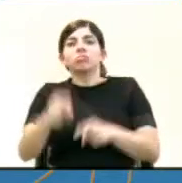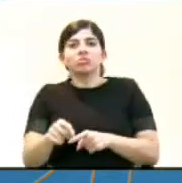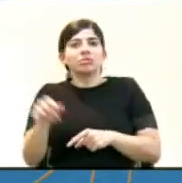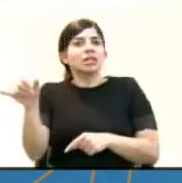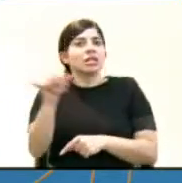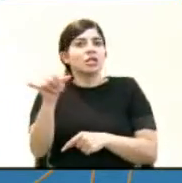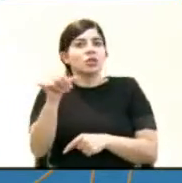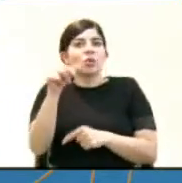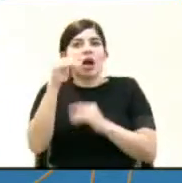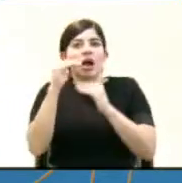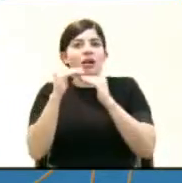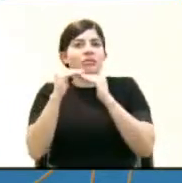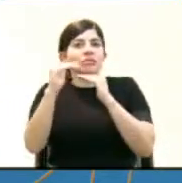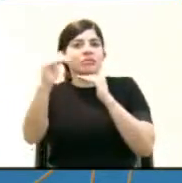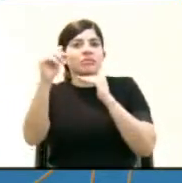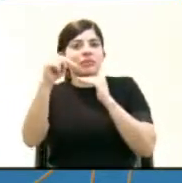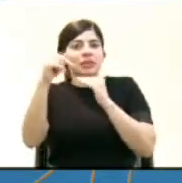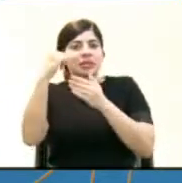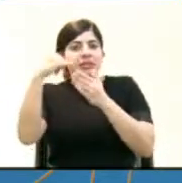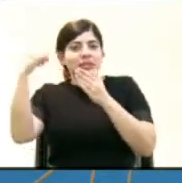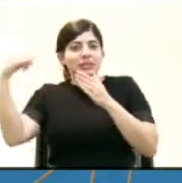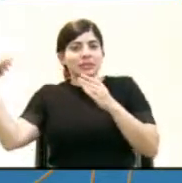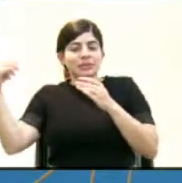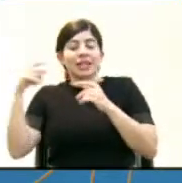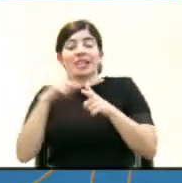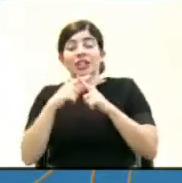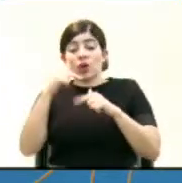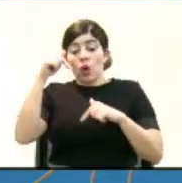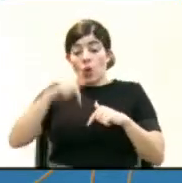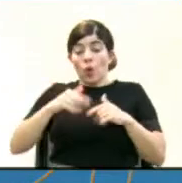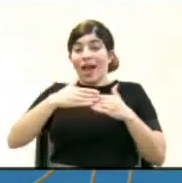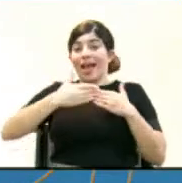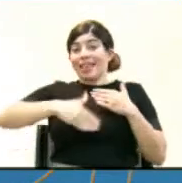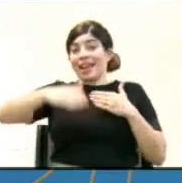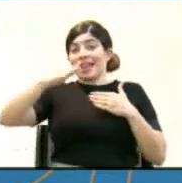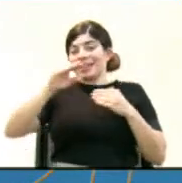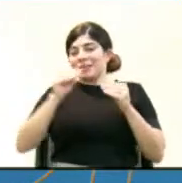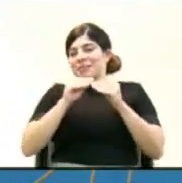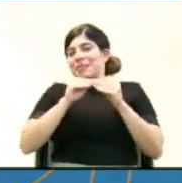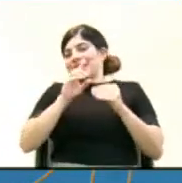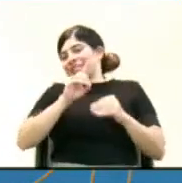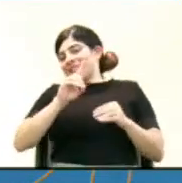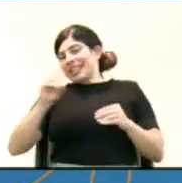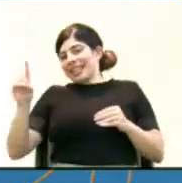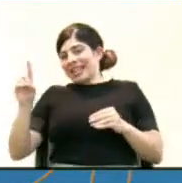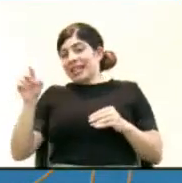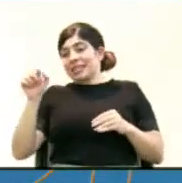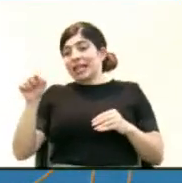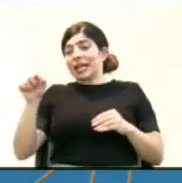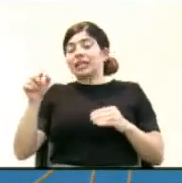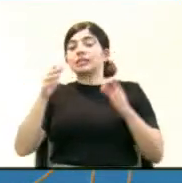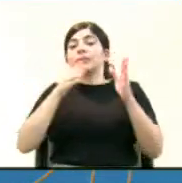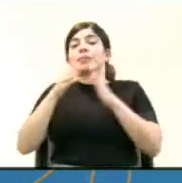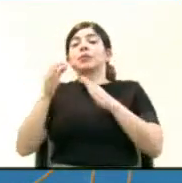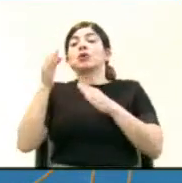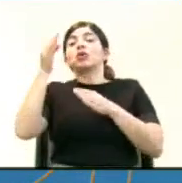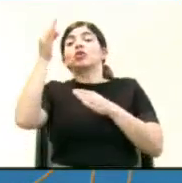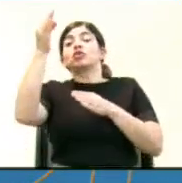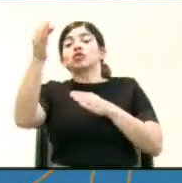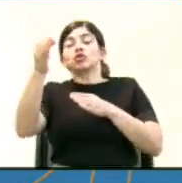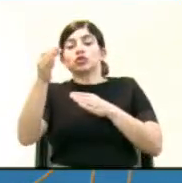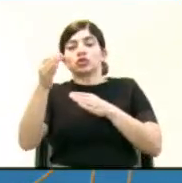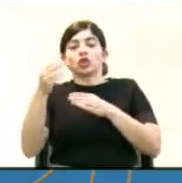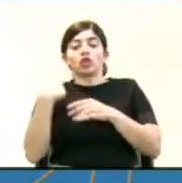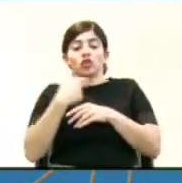utilización de camas. Y de hoy en adelante, que es la parte derecha de esa curva ascendente, es la proyección de hacia dónde